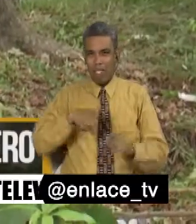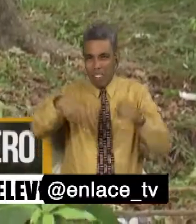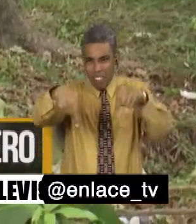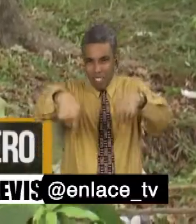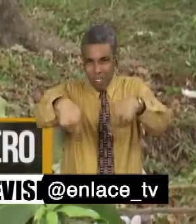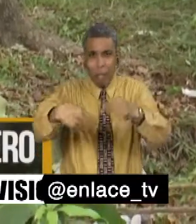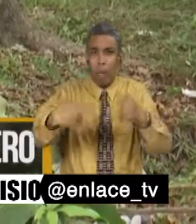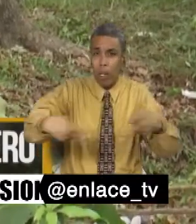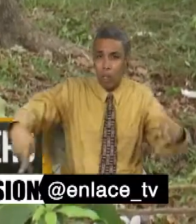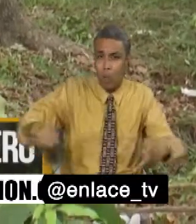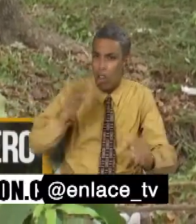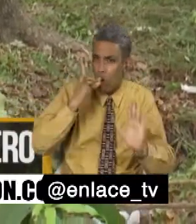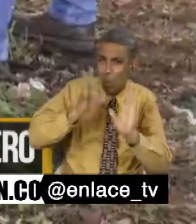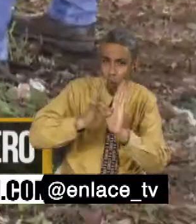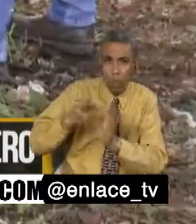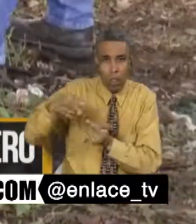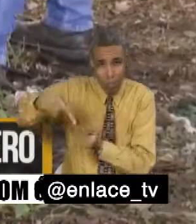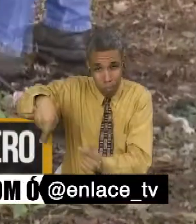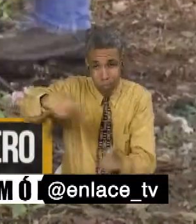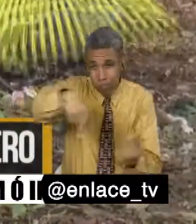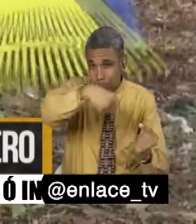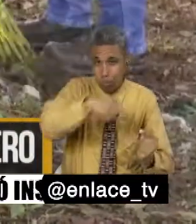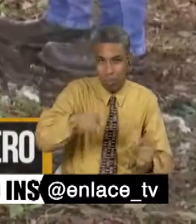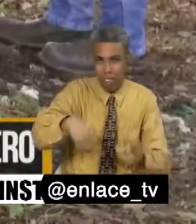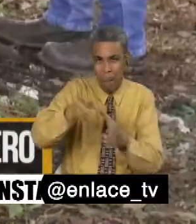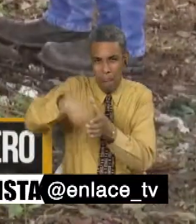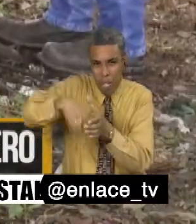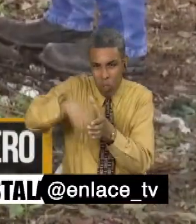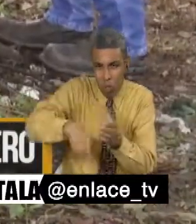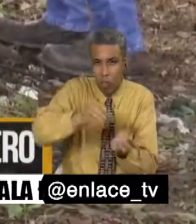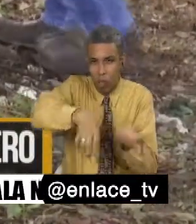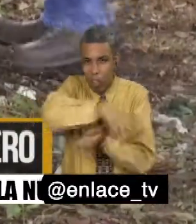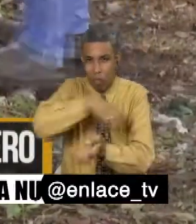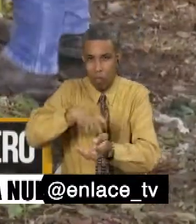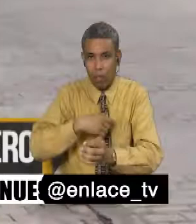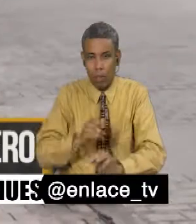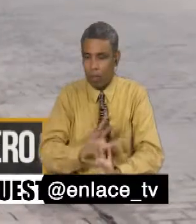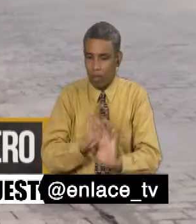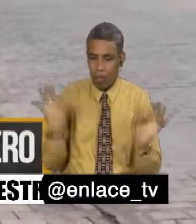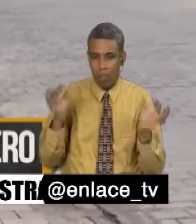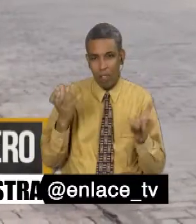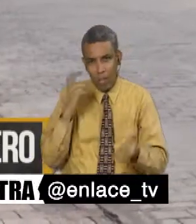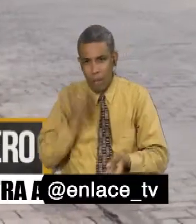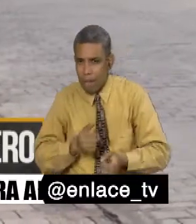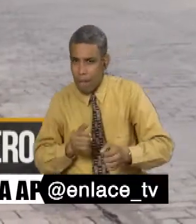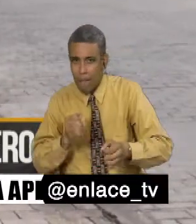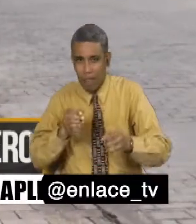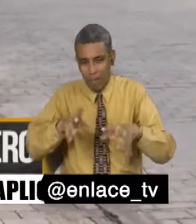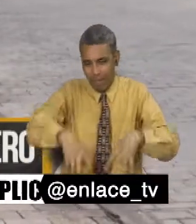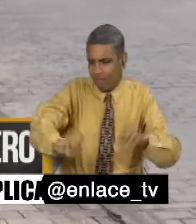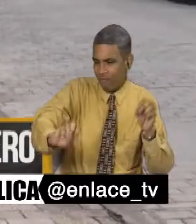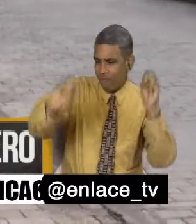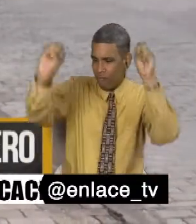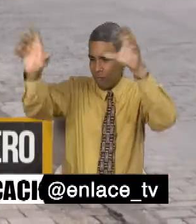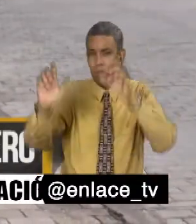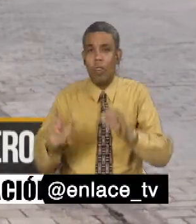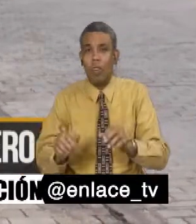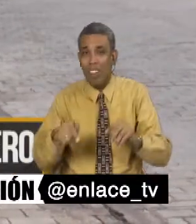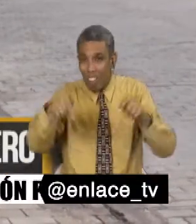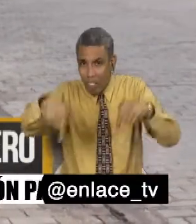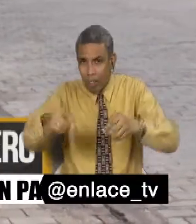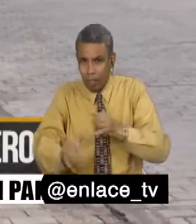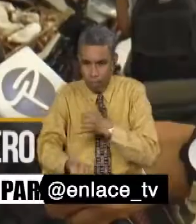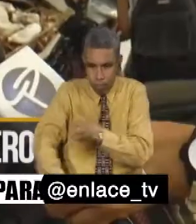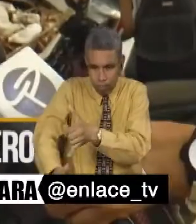calle. Se tiene previsto no solo cambiar su imagen, sino también adelantar actividades artísticas para atraer a propios y extraños y recastar este